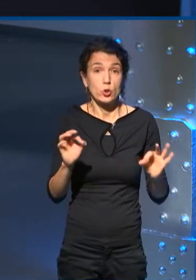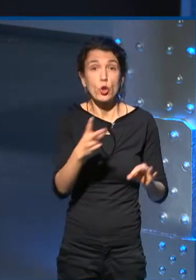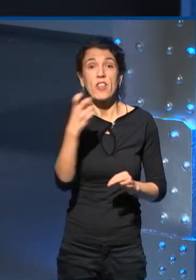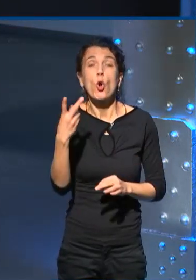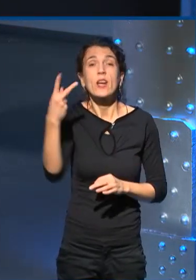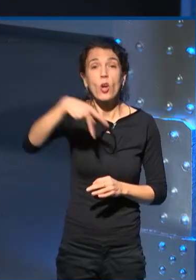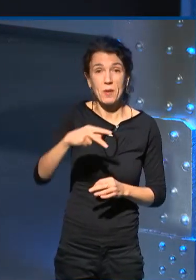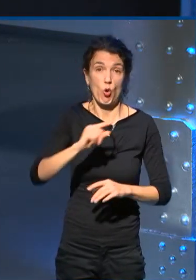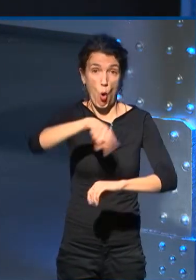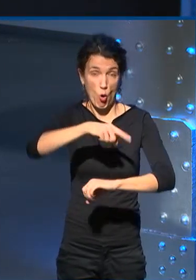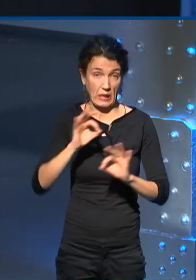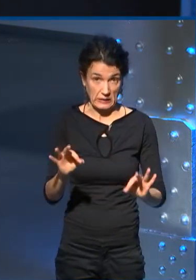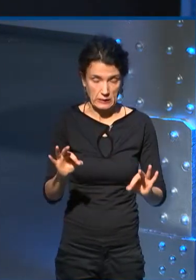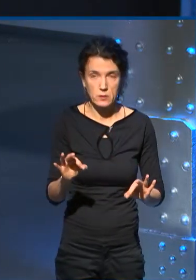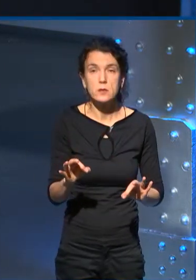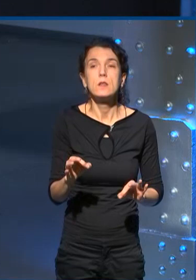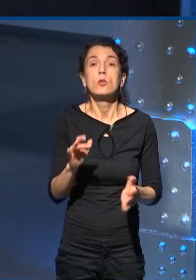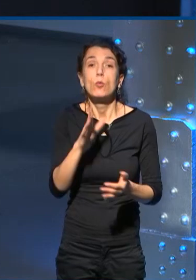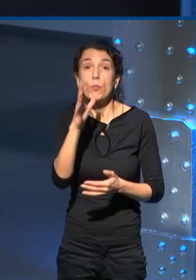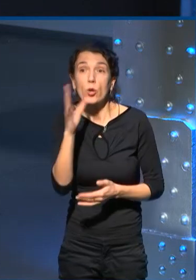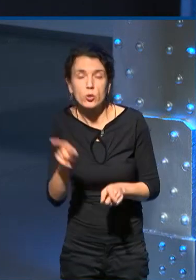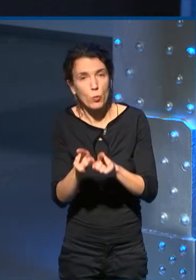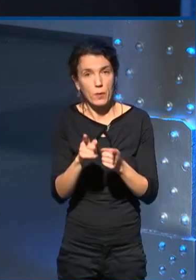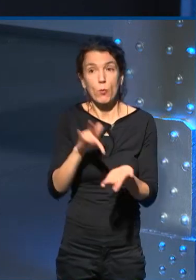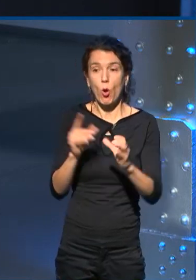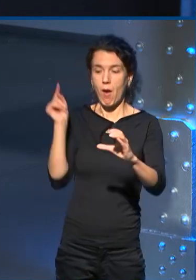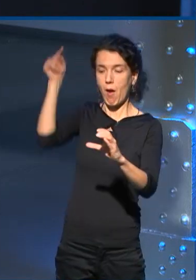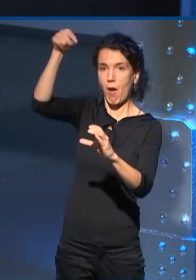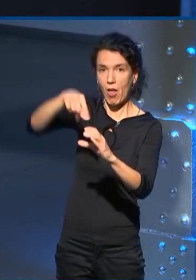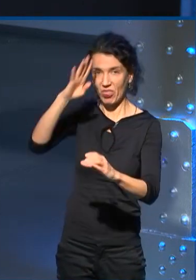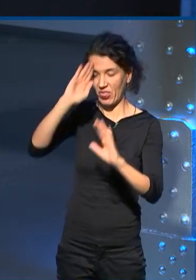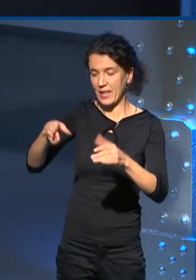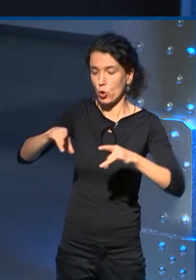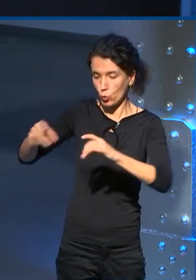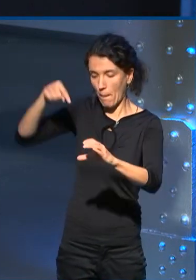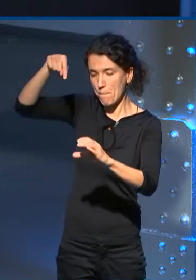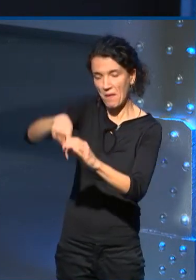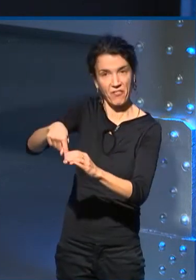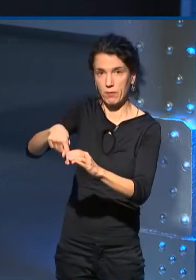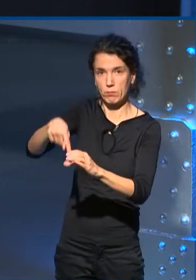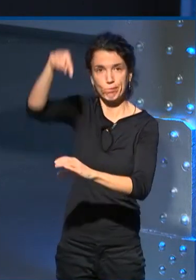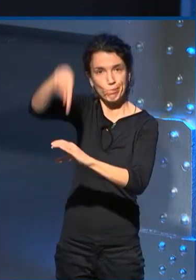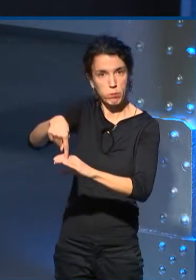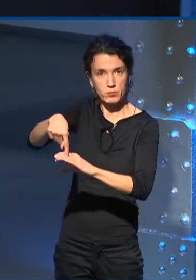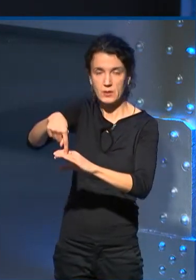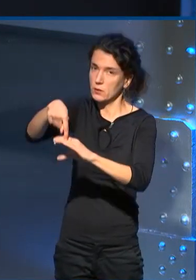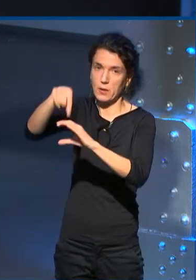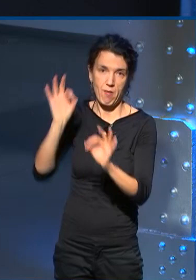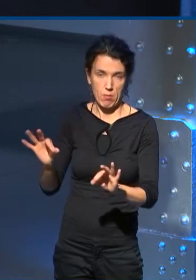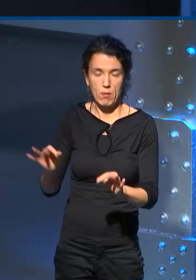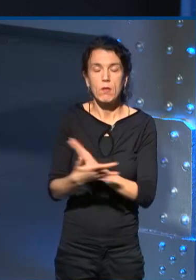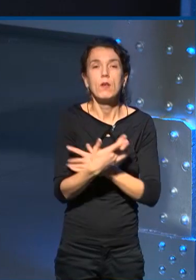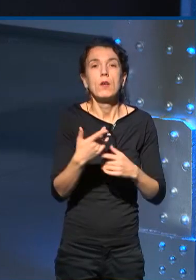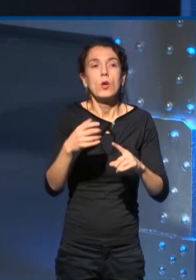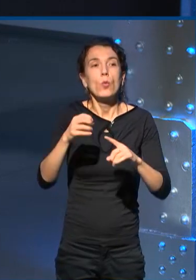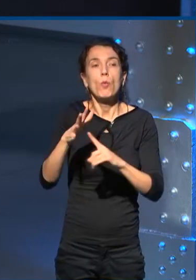km/h, claro, por lo simple que es. Y por eso lo llamamos penetrador, porque se clava en el suelo de Marte y penetra un buen trozo sobre el suelo de Marte. Despliega, en este